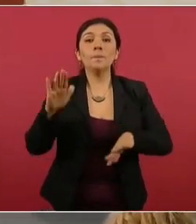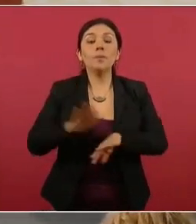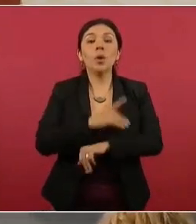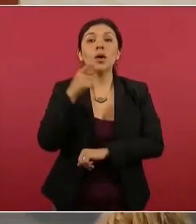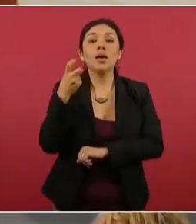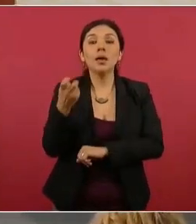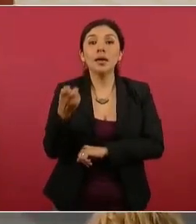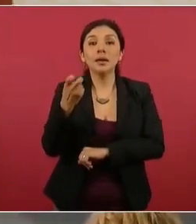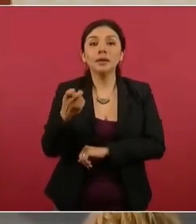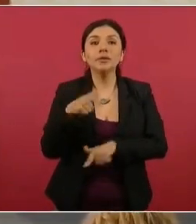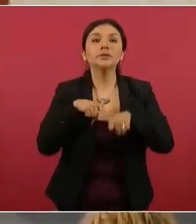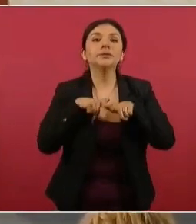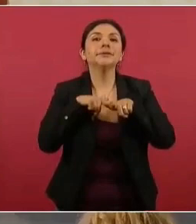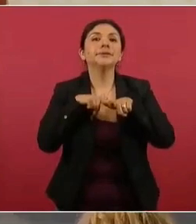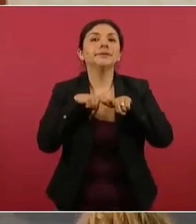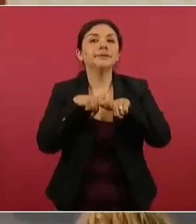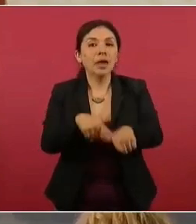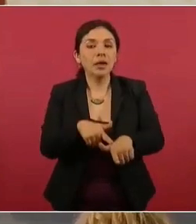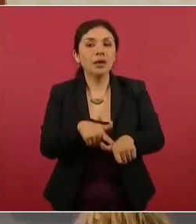mantenemos